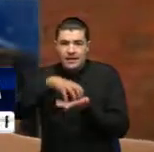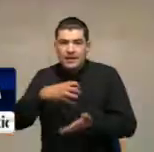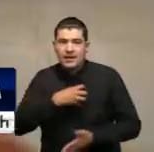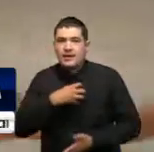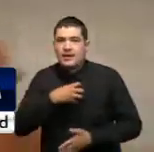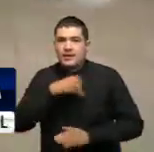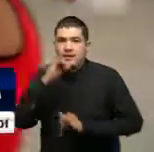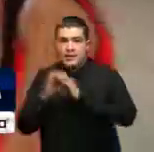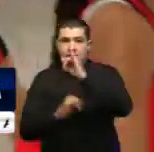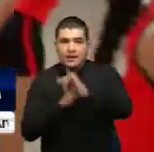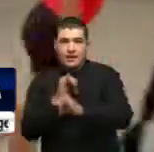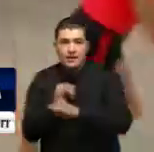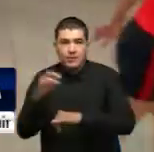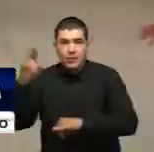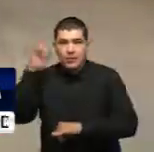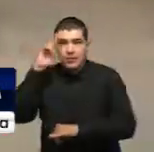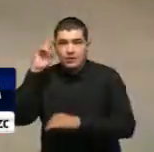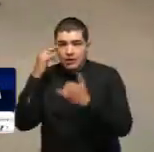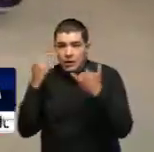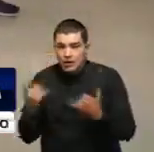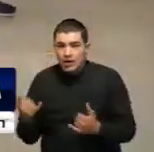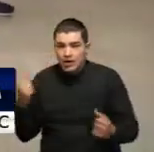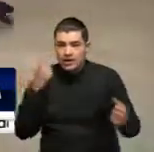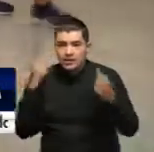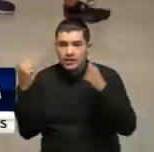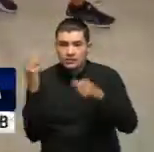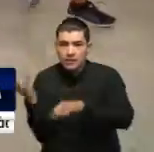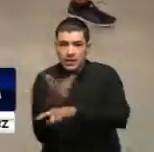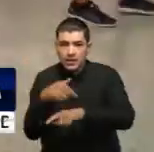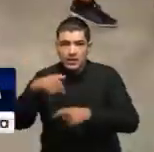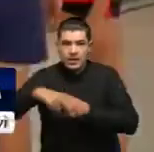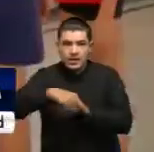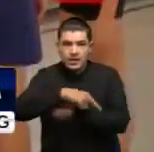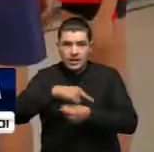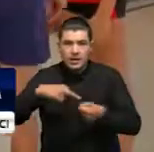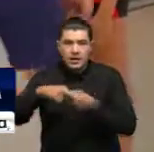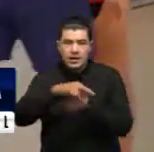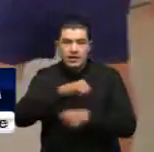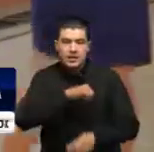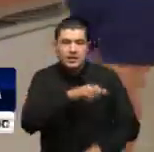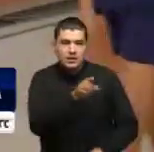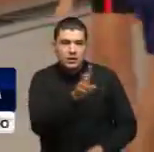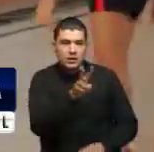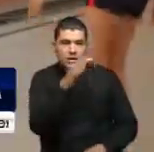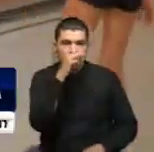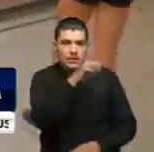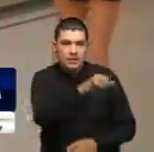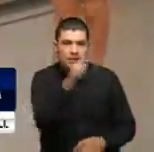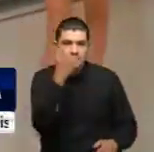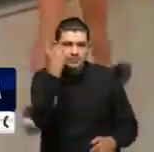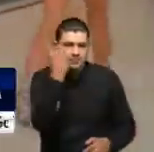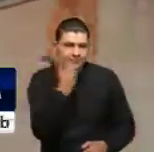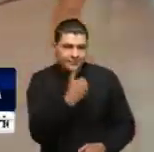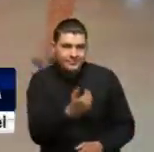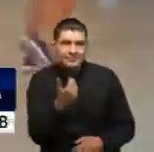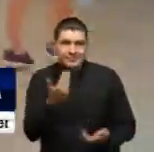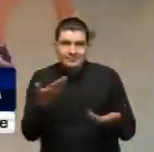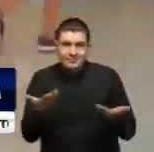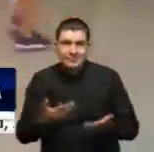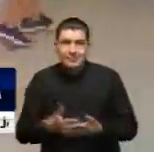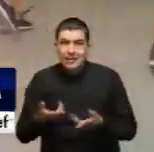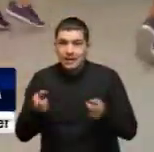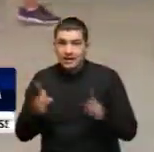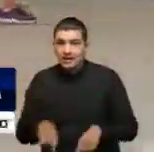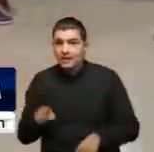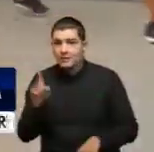internacional actualmente la gimnasia aeróbica de la región cuenta con 12 niñas en categoría pre infantil e infantil y